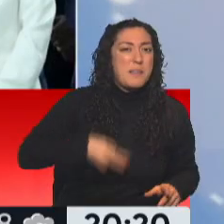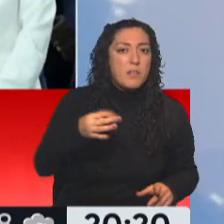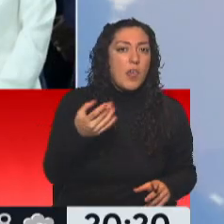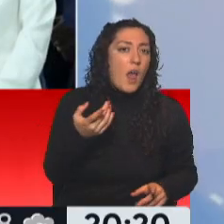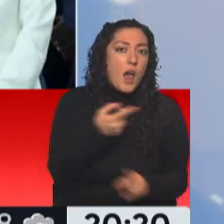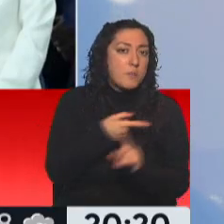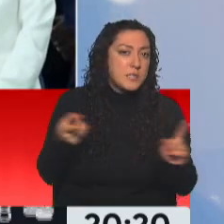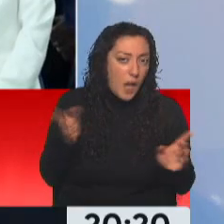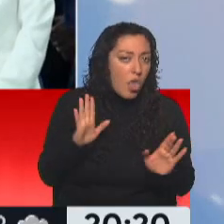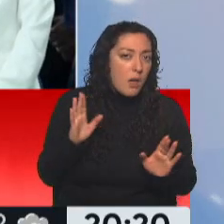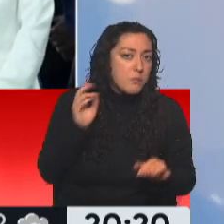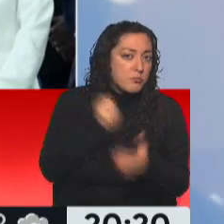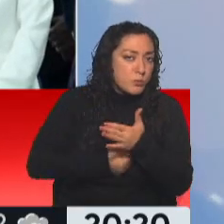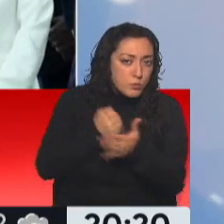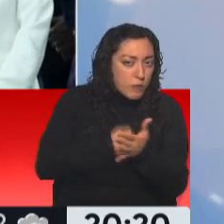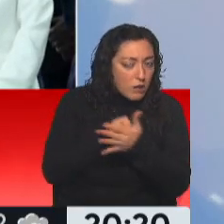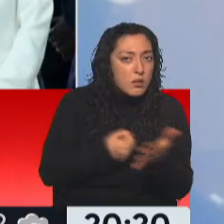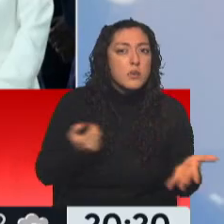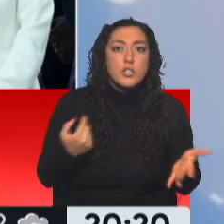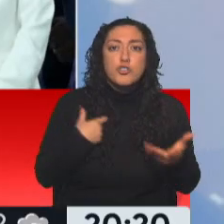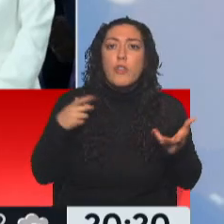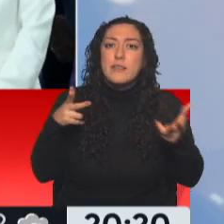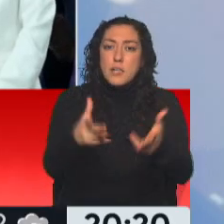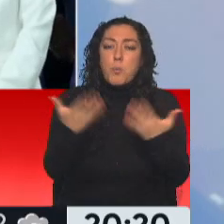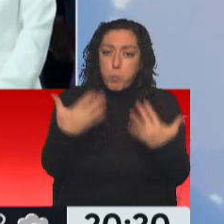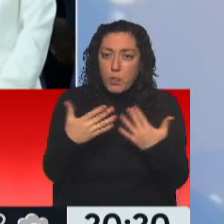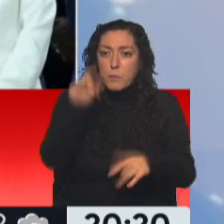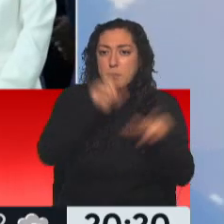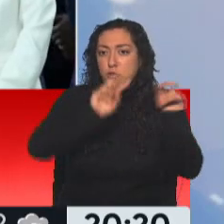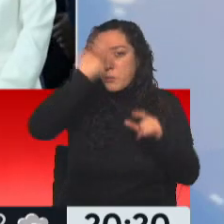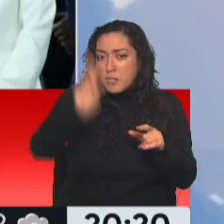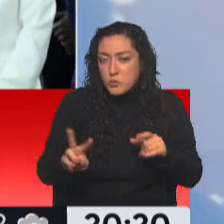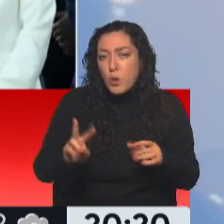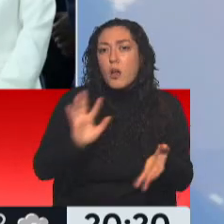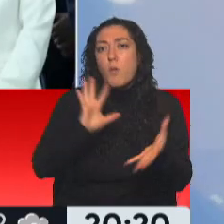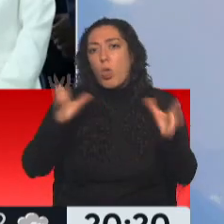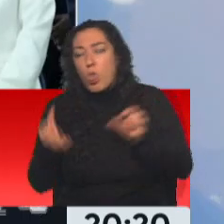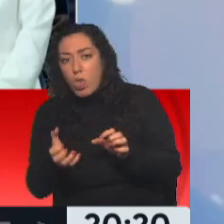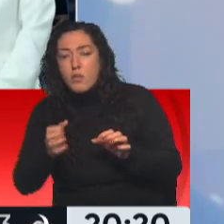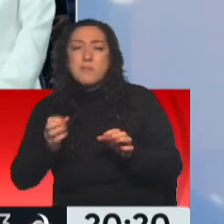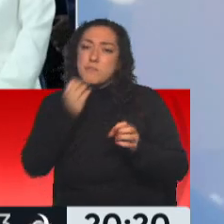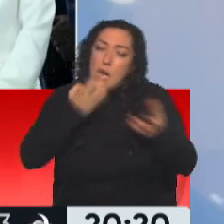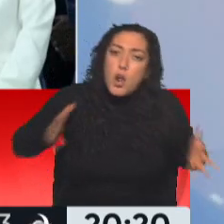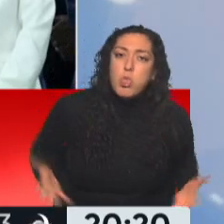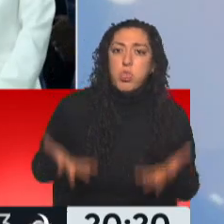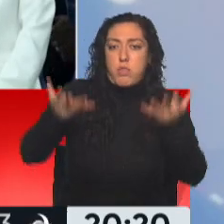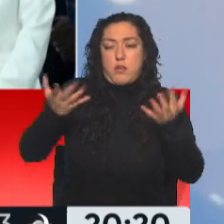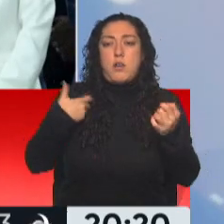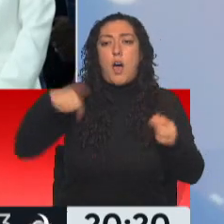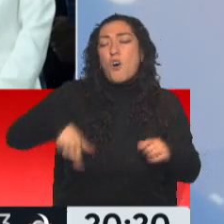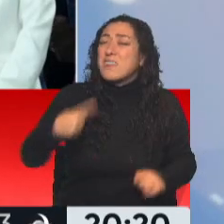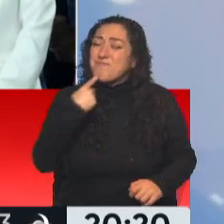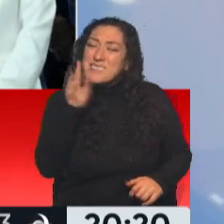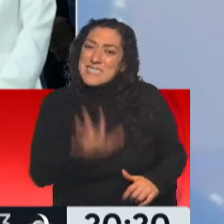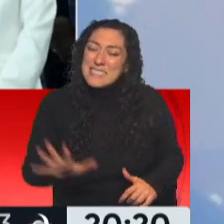pelea. Y yo te puedo decir que los venezolanos nos hemos caído y nos hemos levantado. Sí, estamos viviendo un momento de incertidumbre en estos